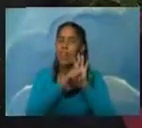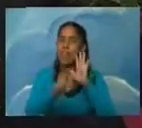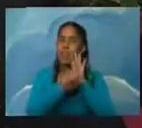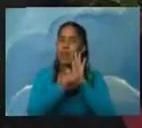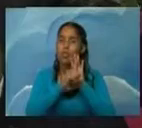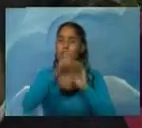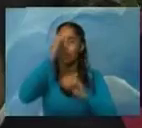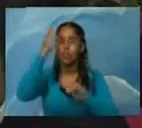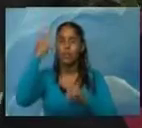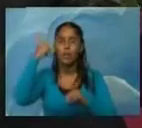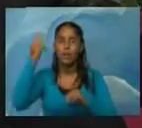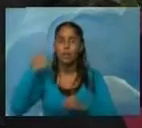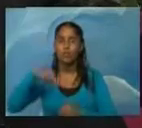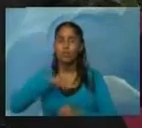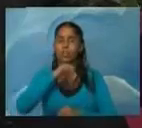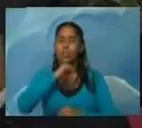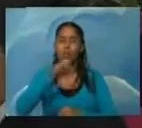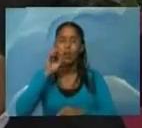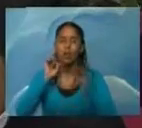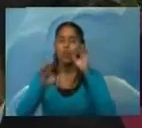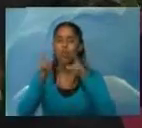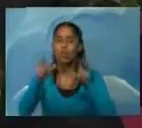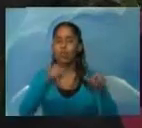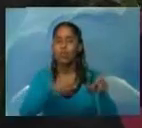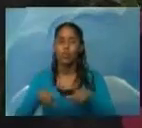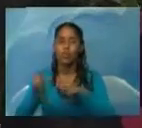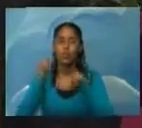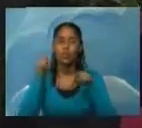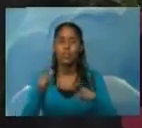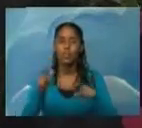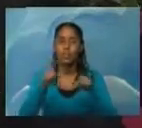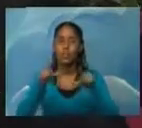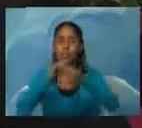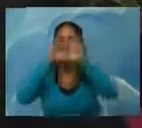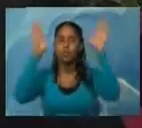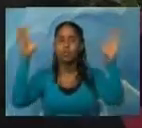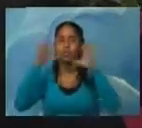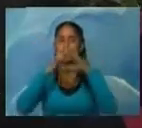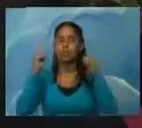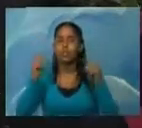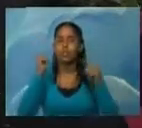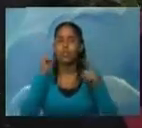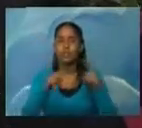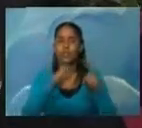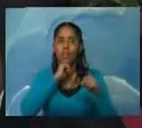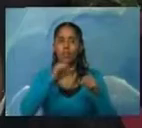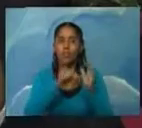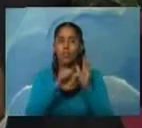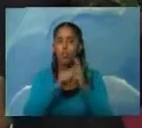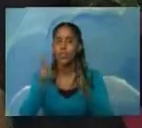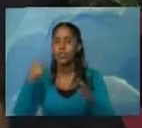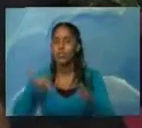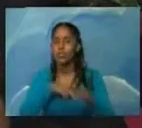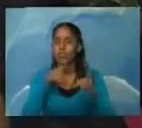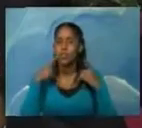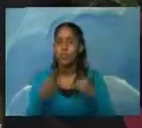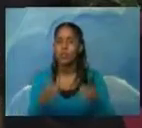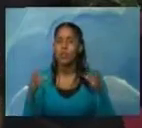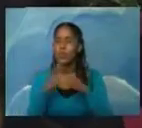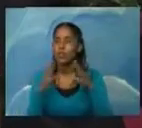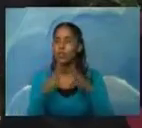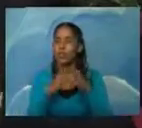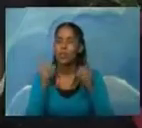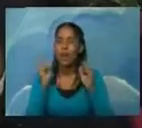para nosotros es que Dios ha escogido un lugar. ¿Cuál es ese lugar? Acá los matutinos. Los matutinos es donde nosotros debemos reunirnos.